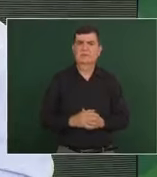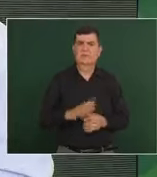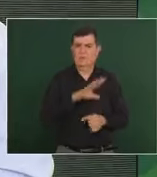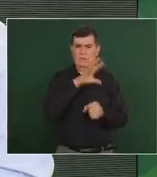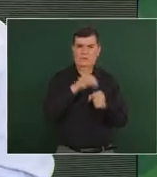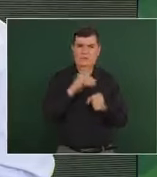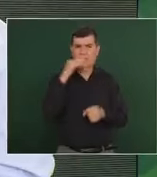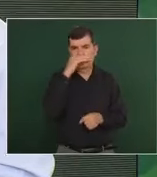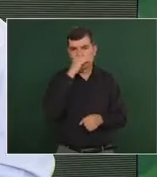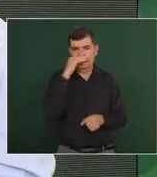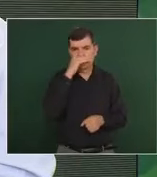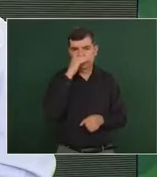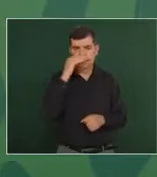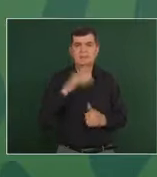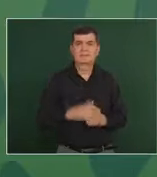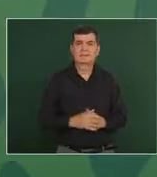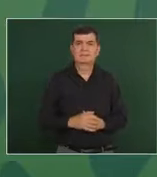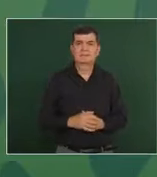todo gratuito.